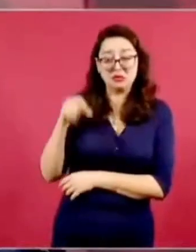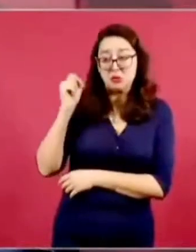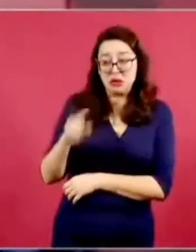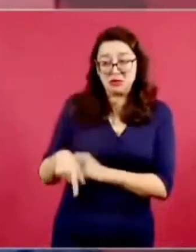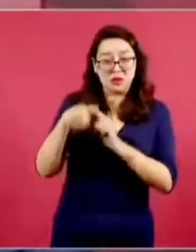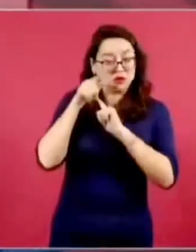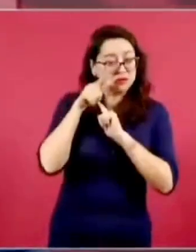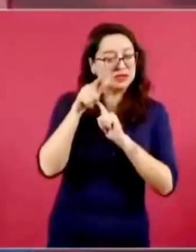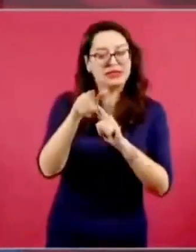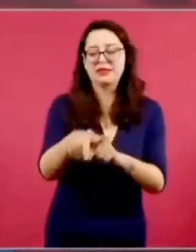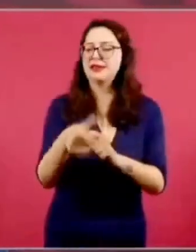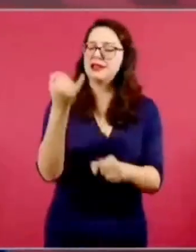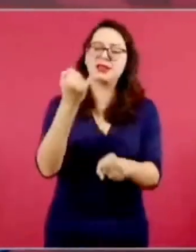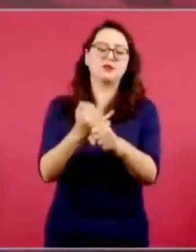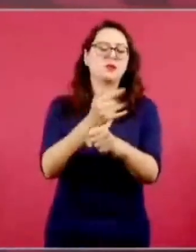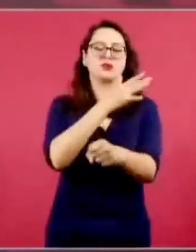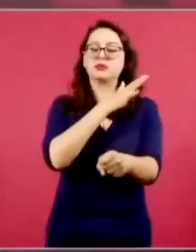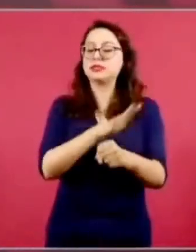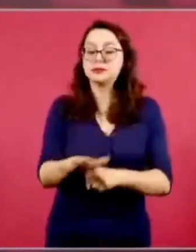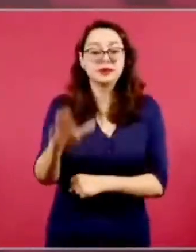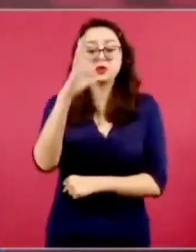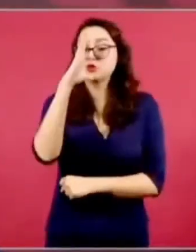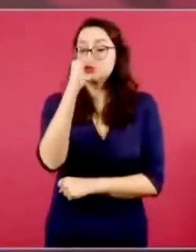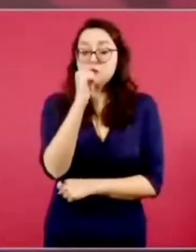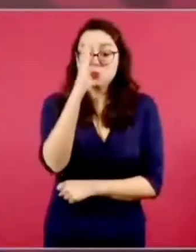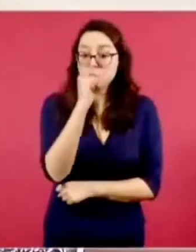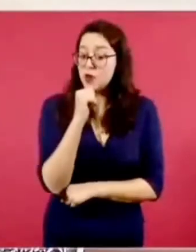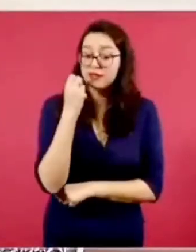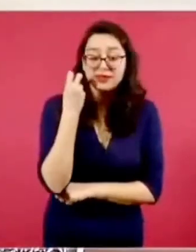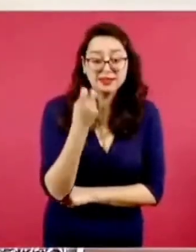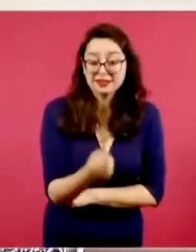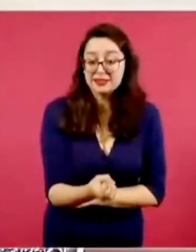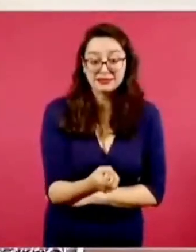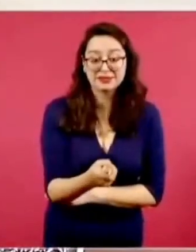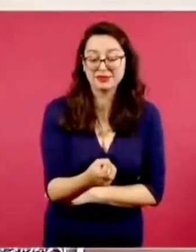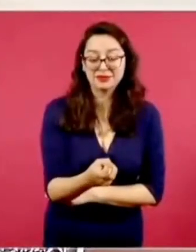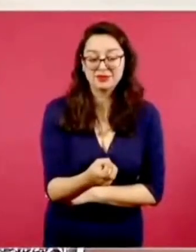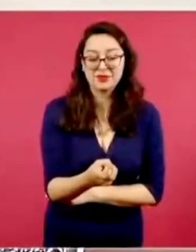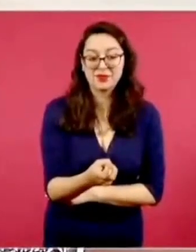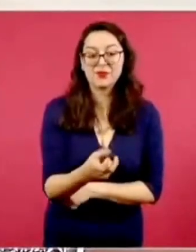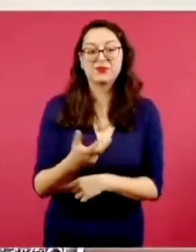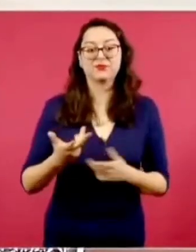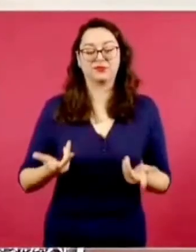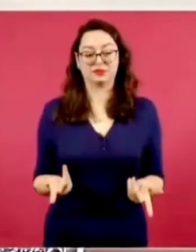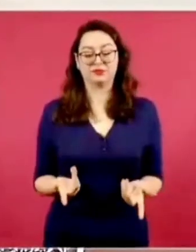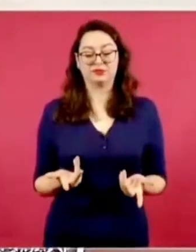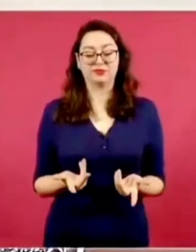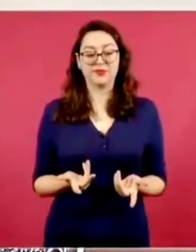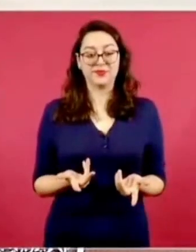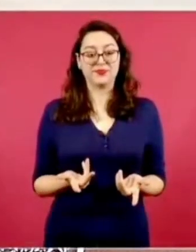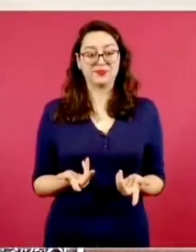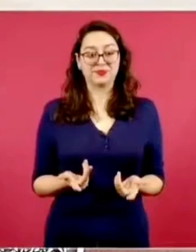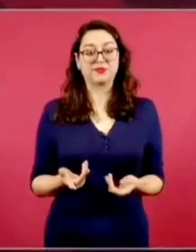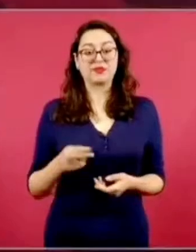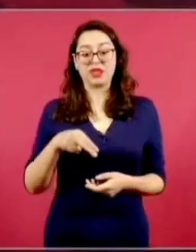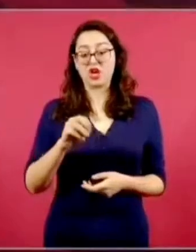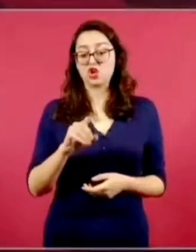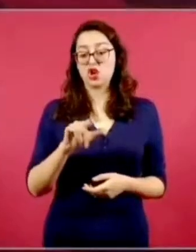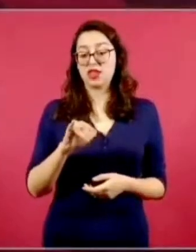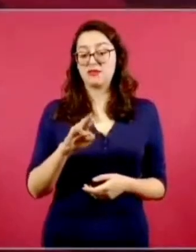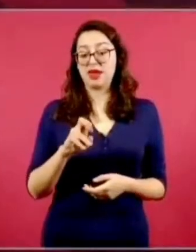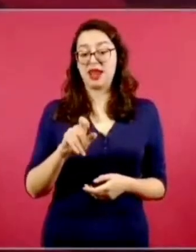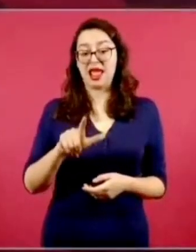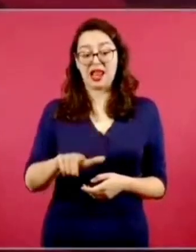que se venía padeciendo, lo que dejó como fruto podrido la política